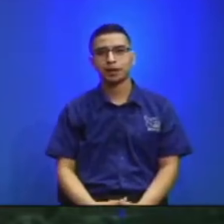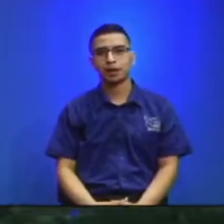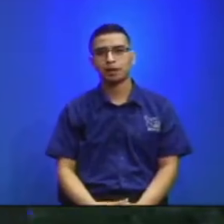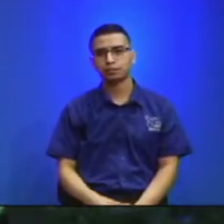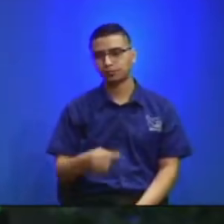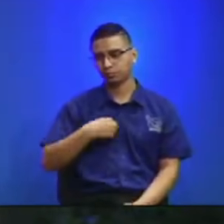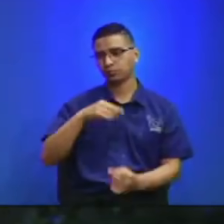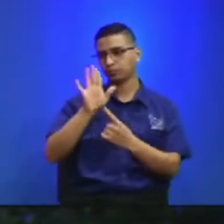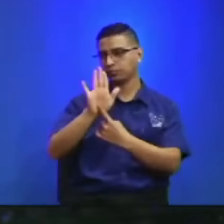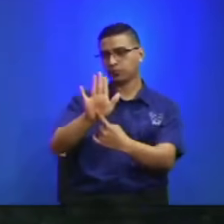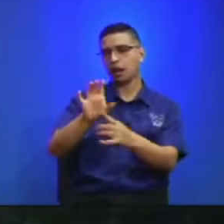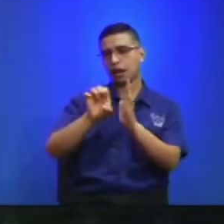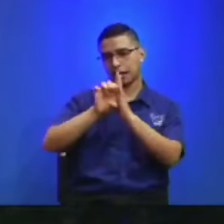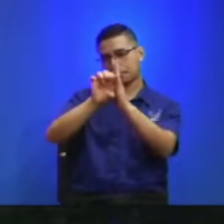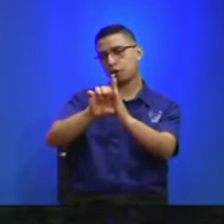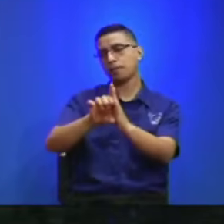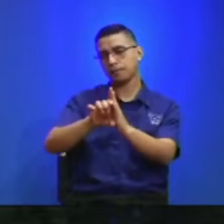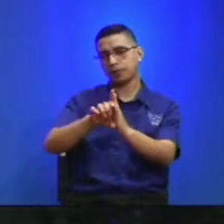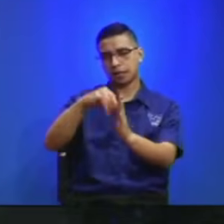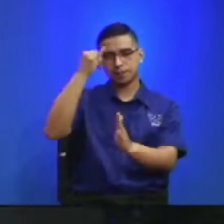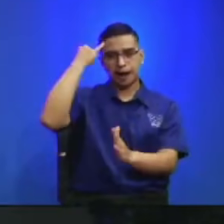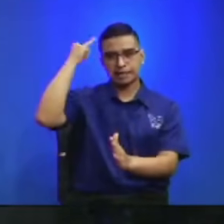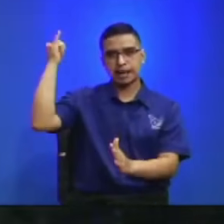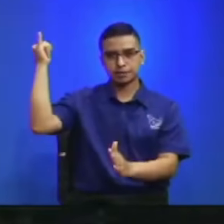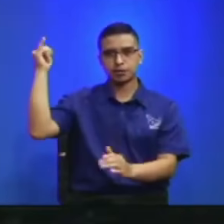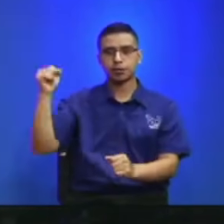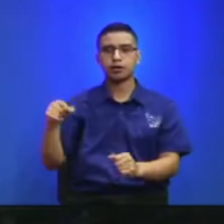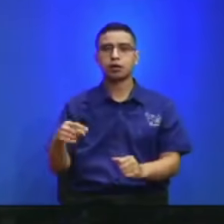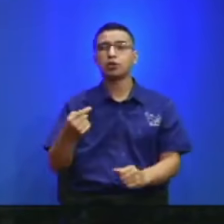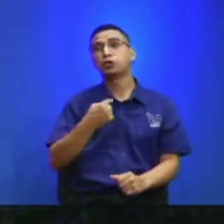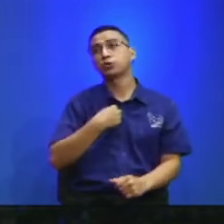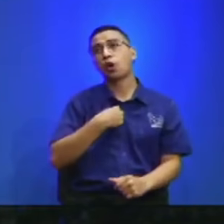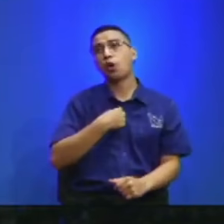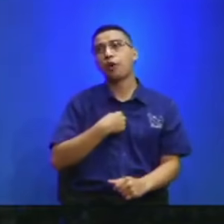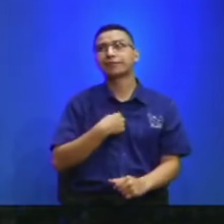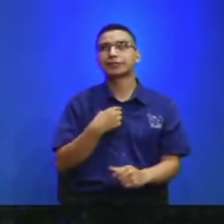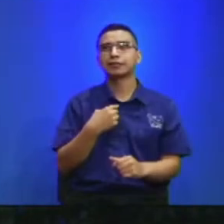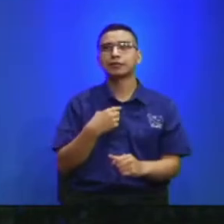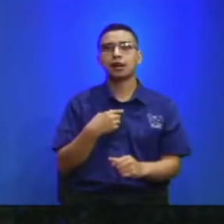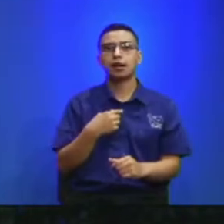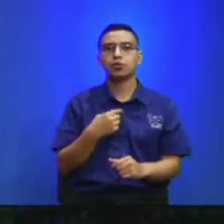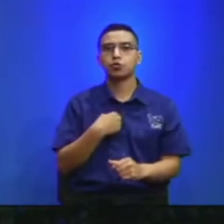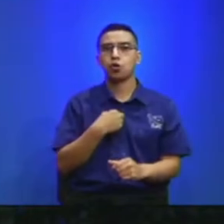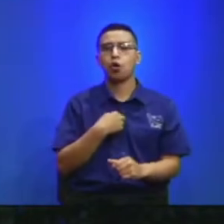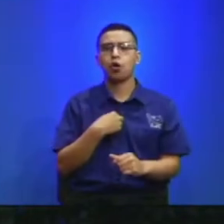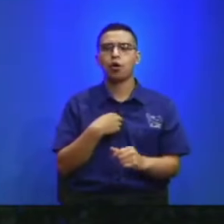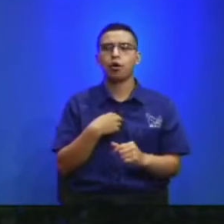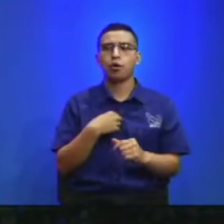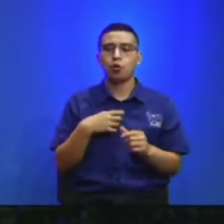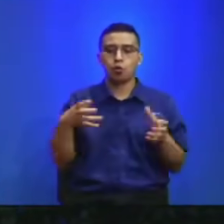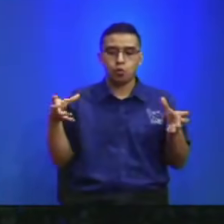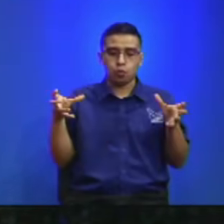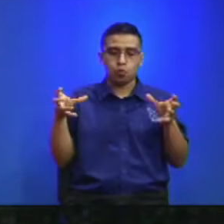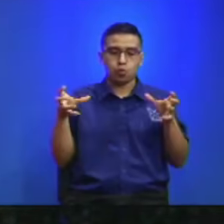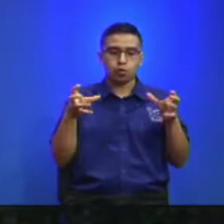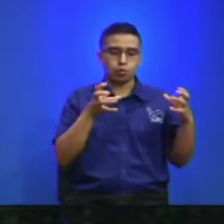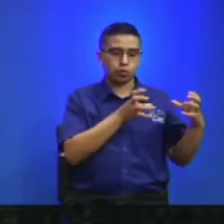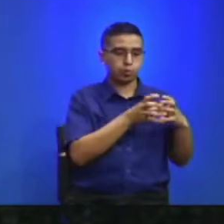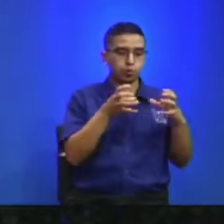esta manera ayúdeme con su imaginación como que si yo estuviera constituido por muchas personas